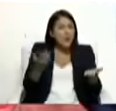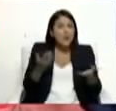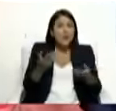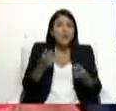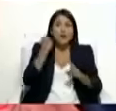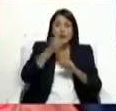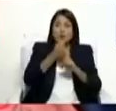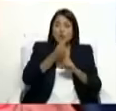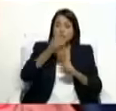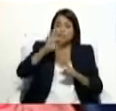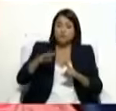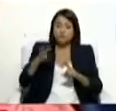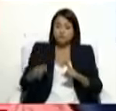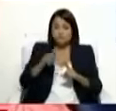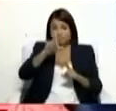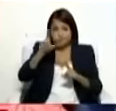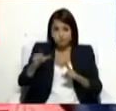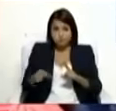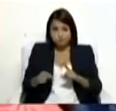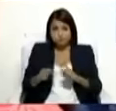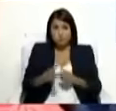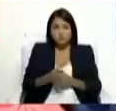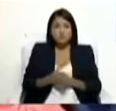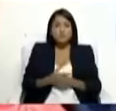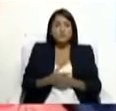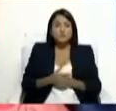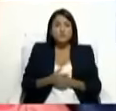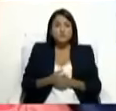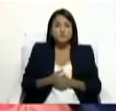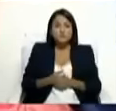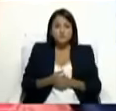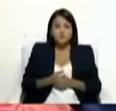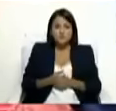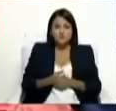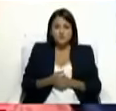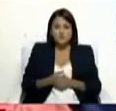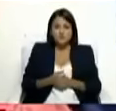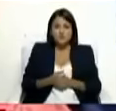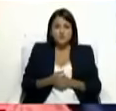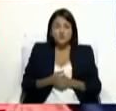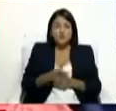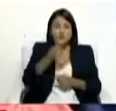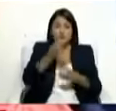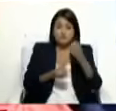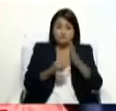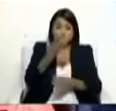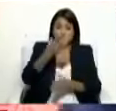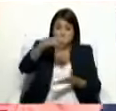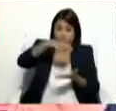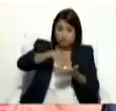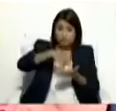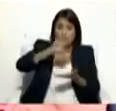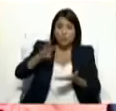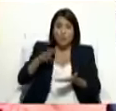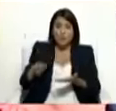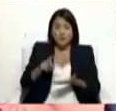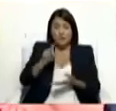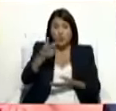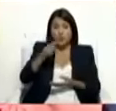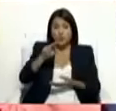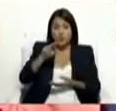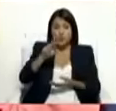nuestro territorio, por mantener incólume el territorio de la República, la creación del Estado de la Guayana